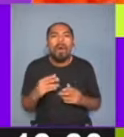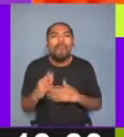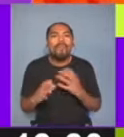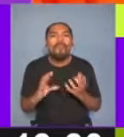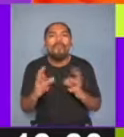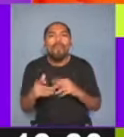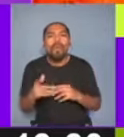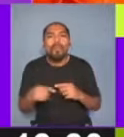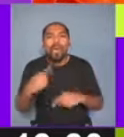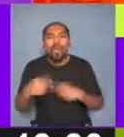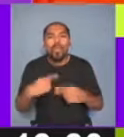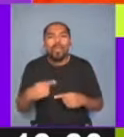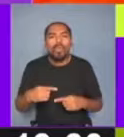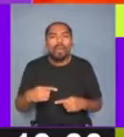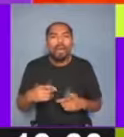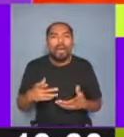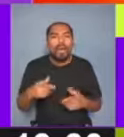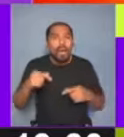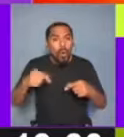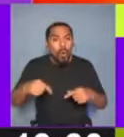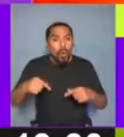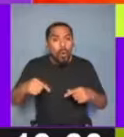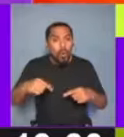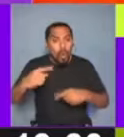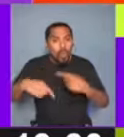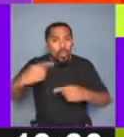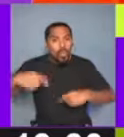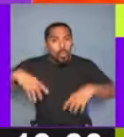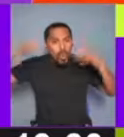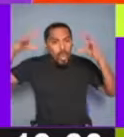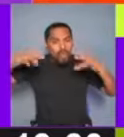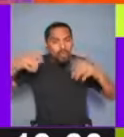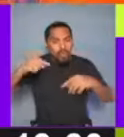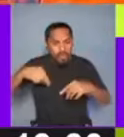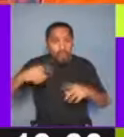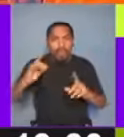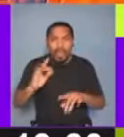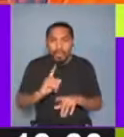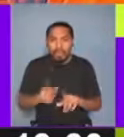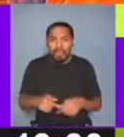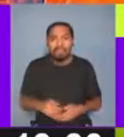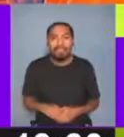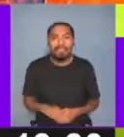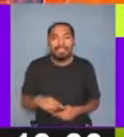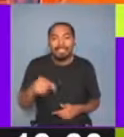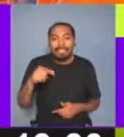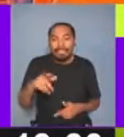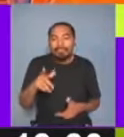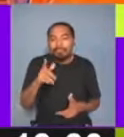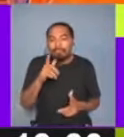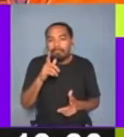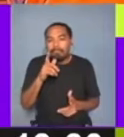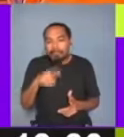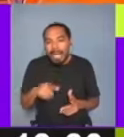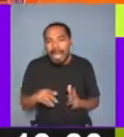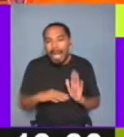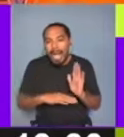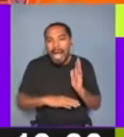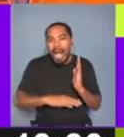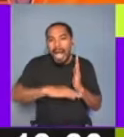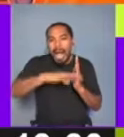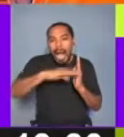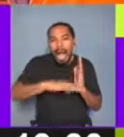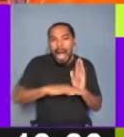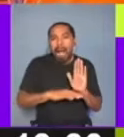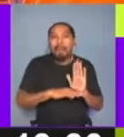volverá a llover hoy el pronóstico tiene una gran amplitud térmica no la la parte de meteorología siempre me ha